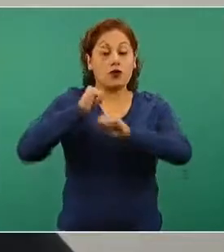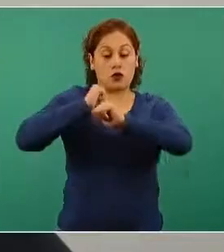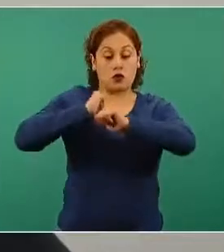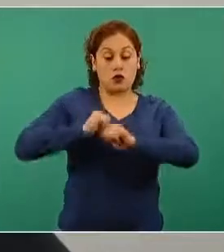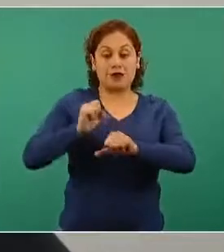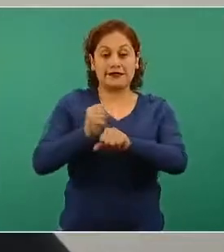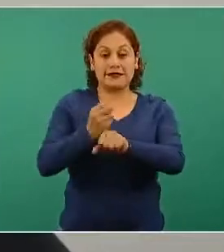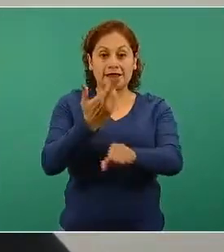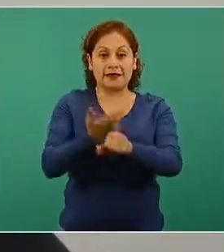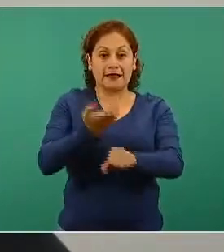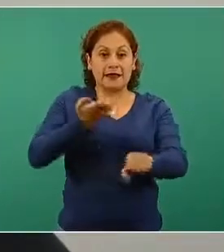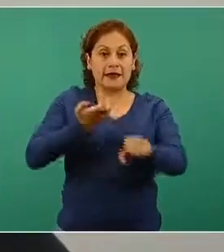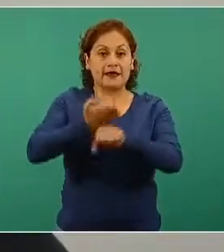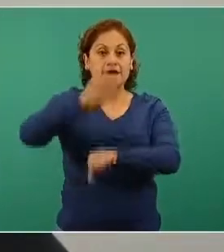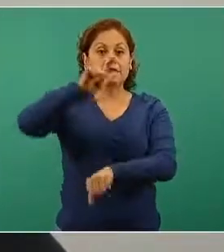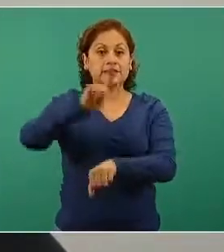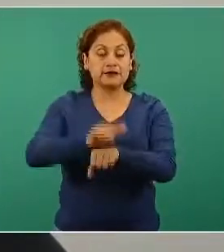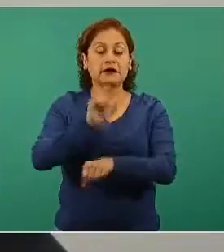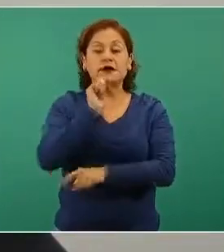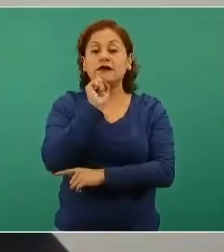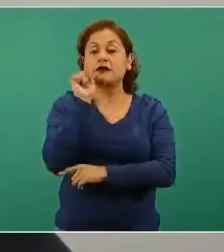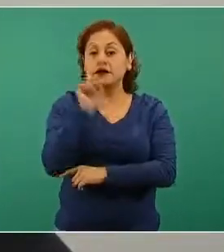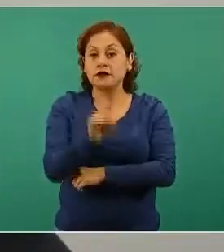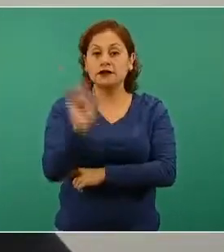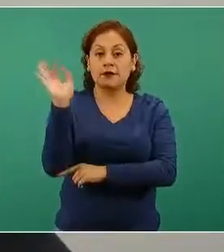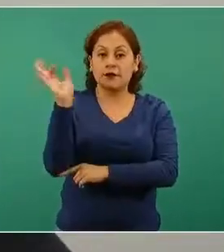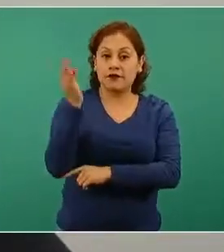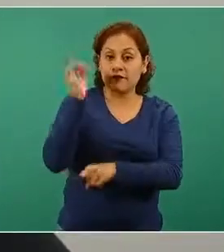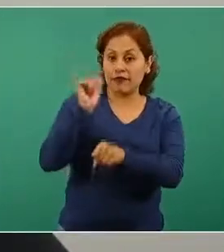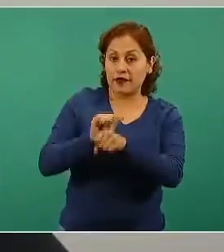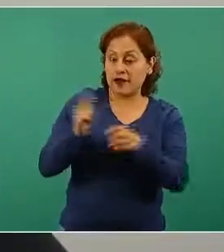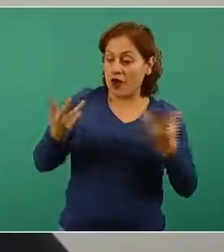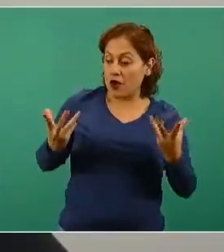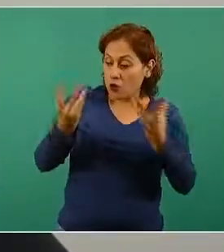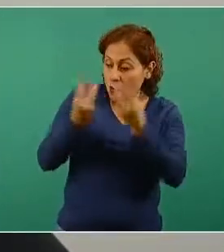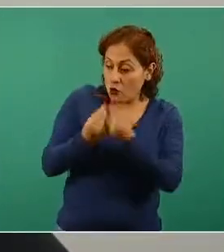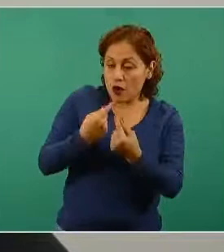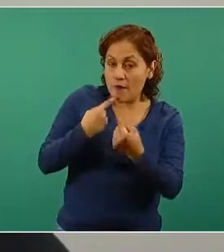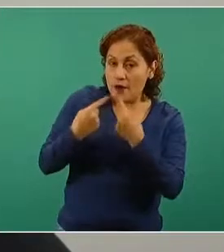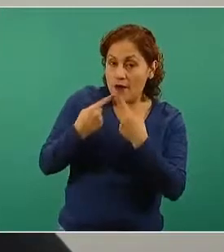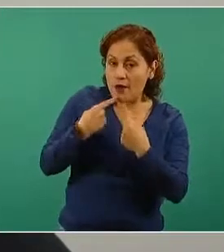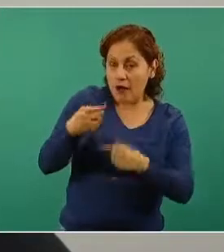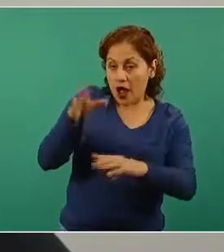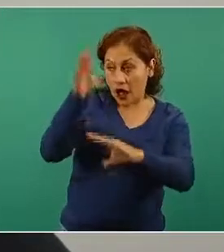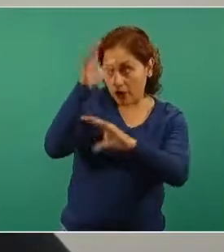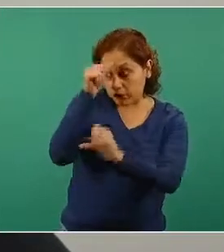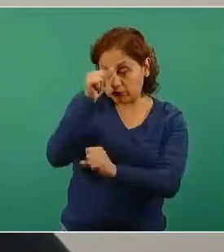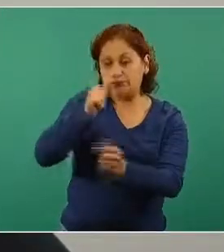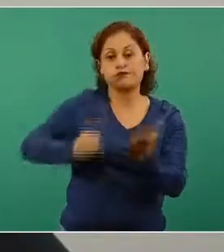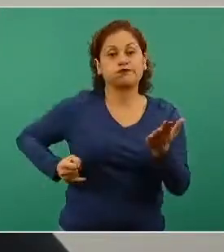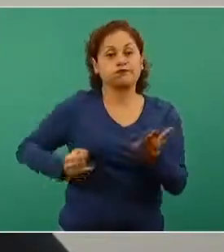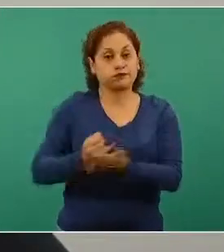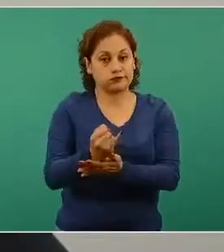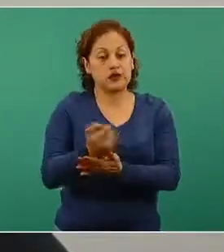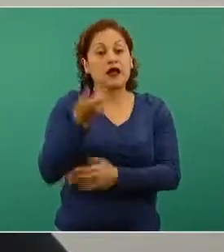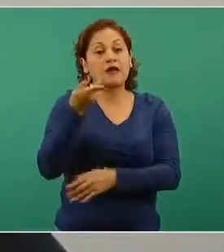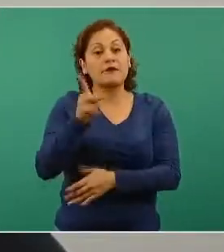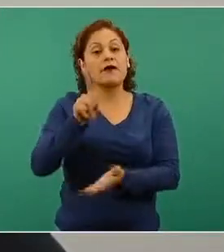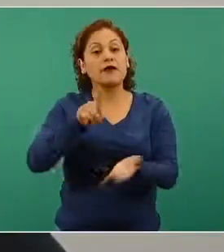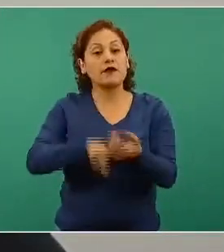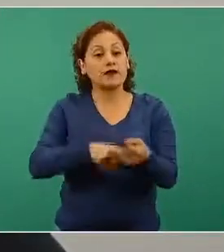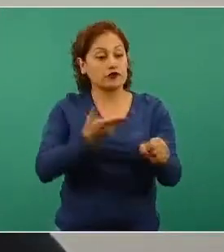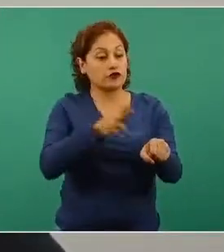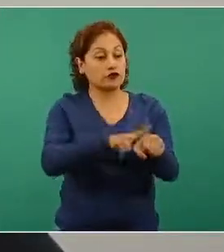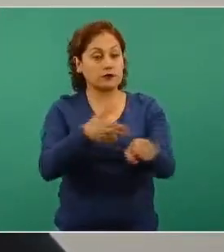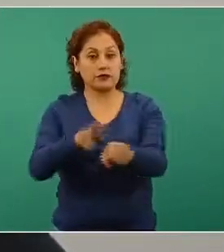misma federación, con los hospitales obviamente federales centrales, pero también por cada una de las instituciones. Entonces